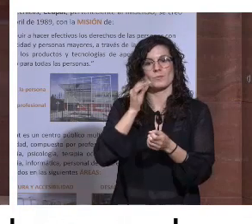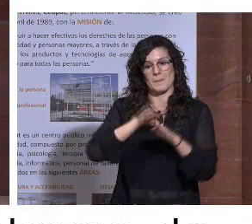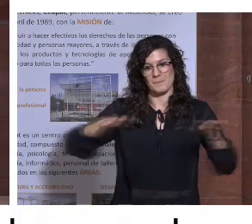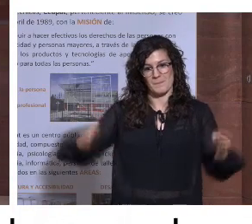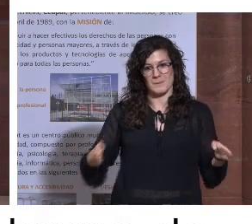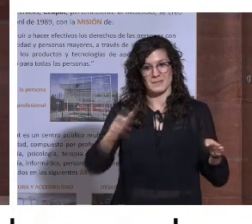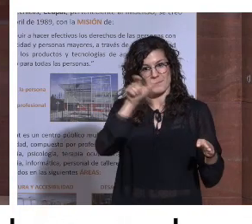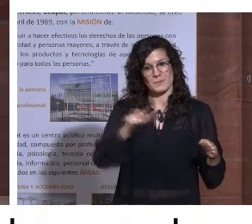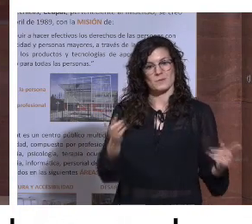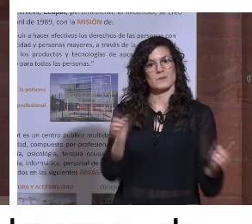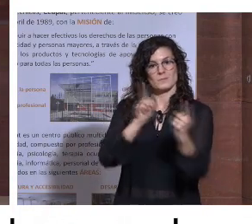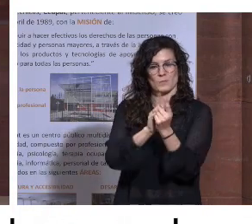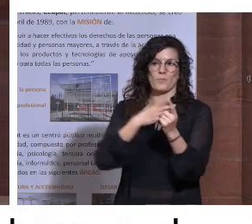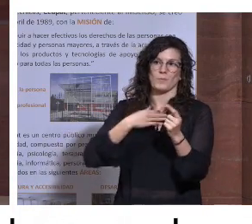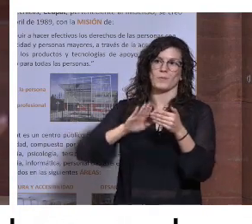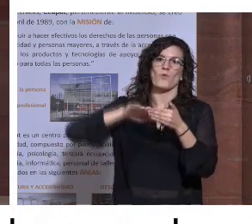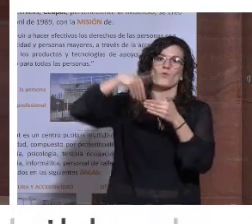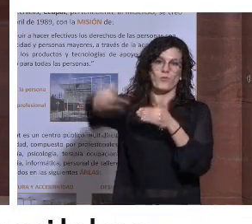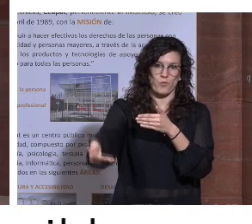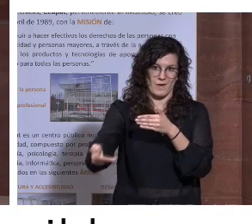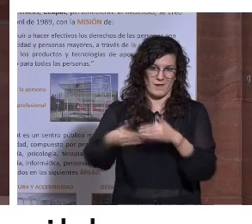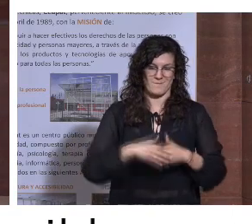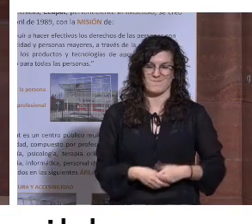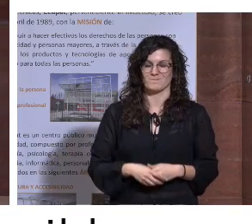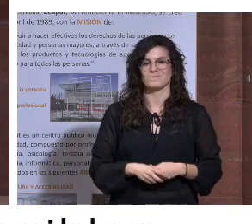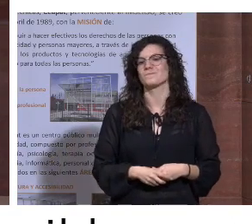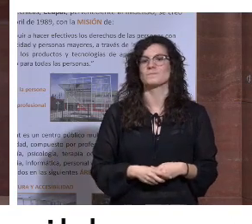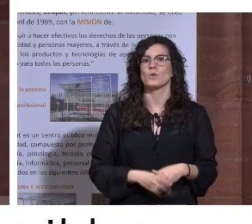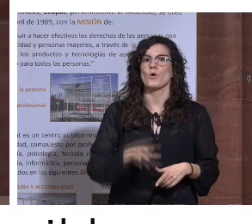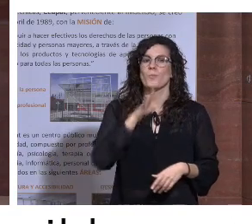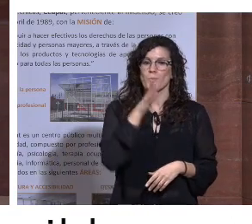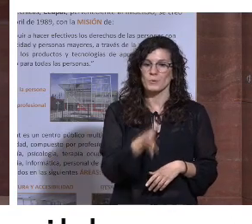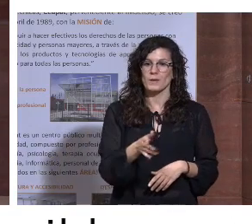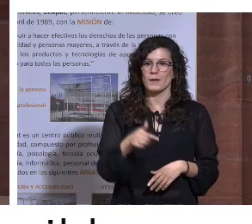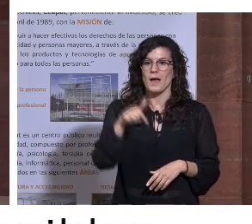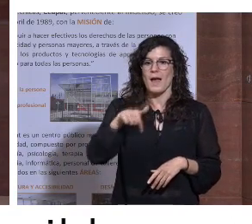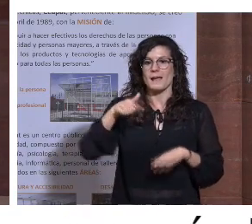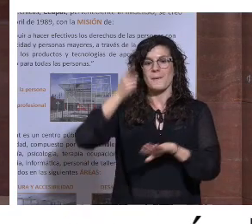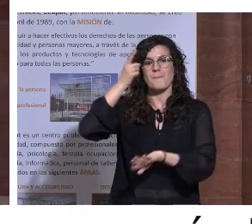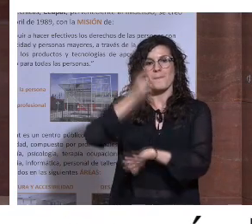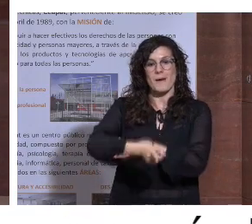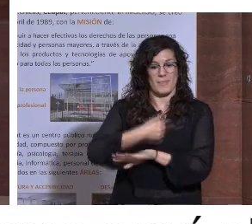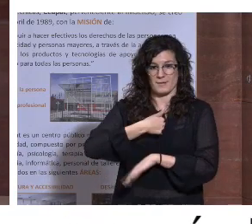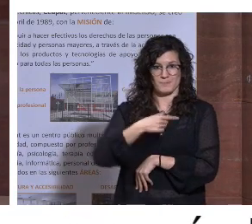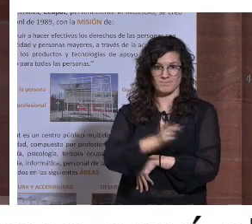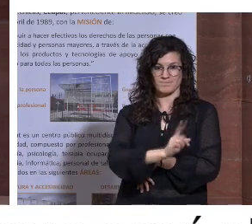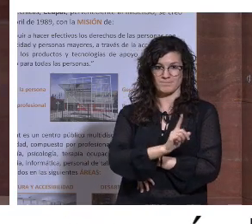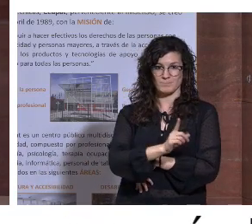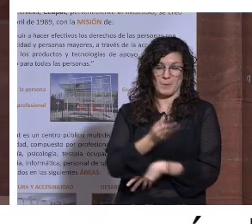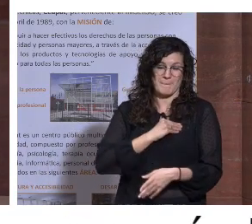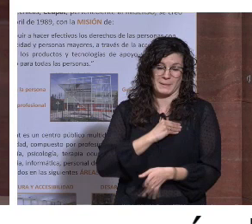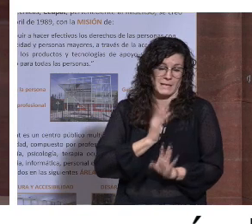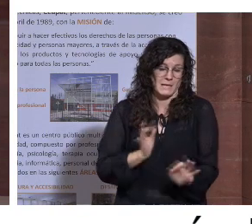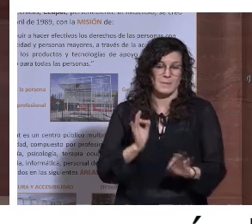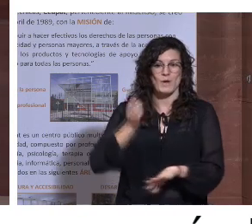estarán disponibles, pero ya fuera de esta mesa, porque aquí el que manda ya no soy yo, es una pena, pero